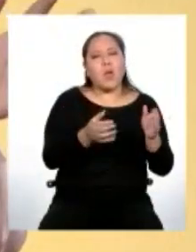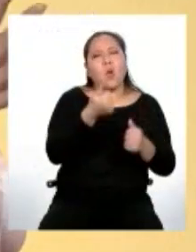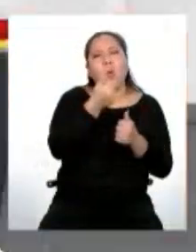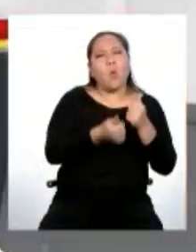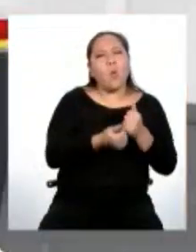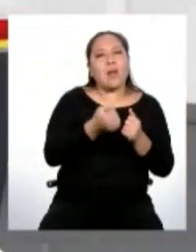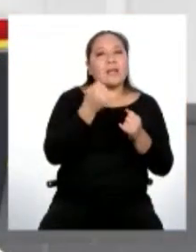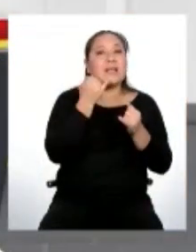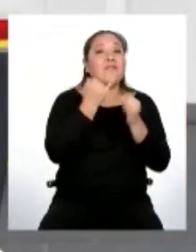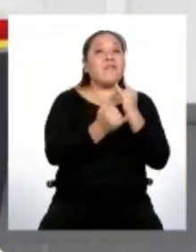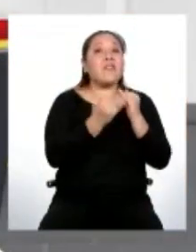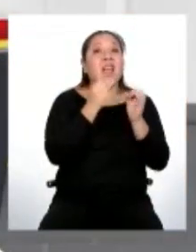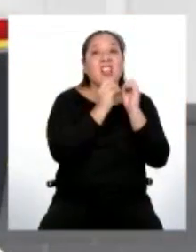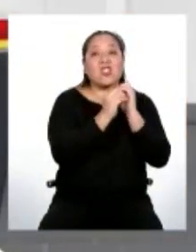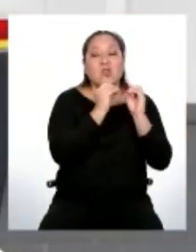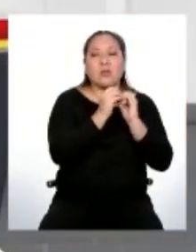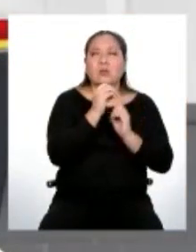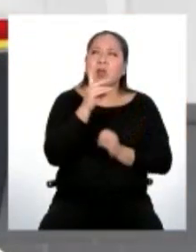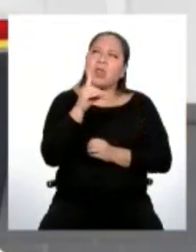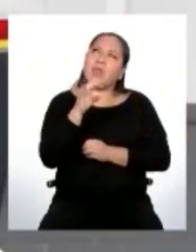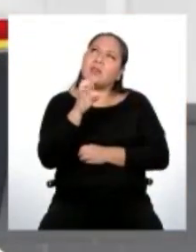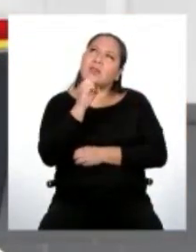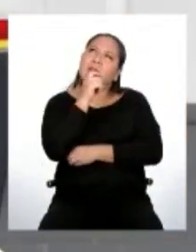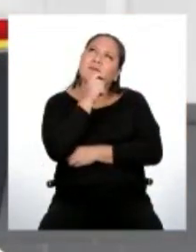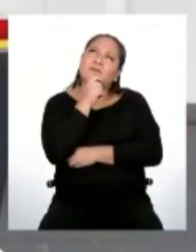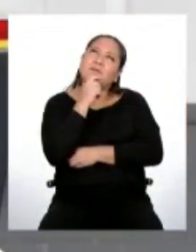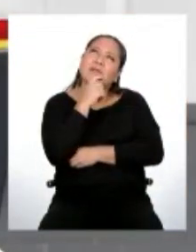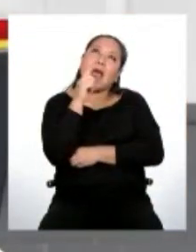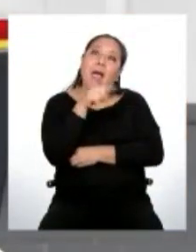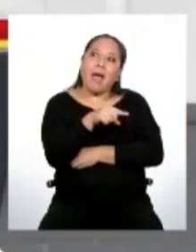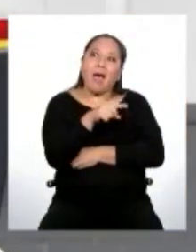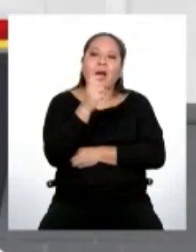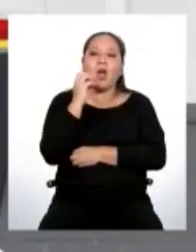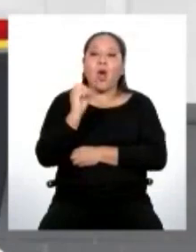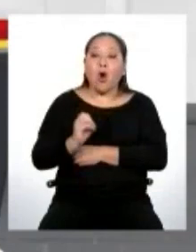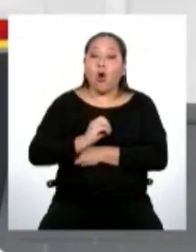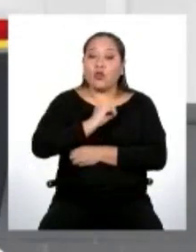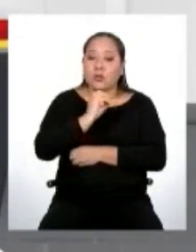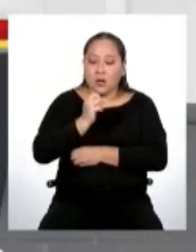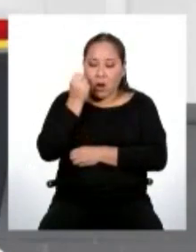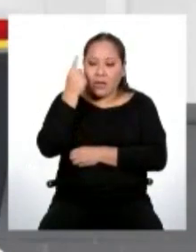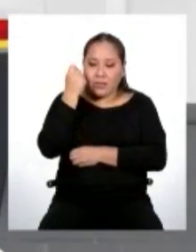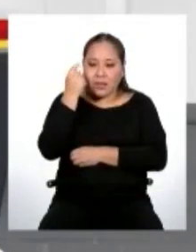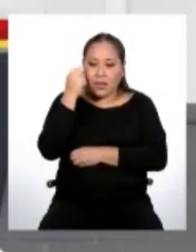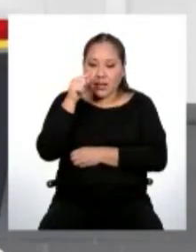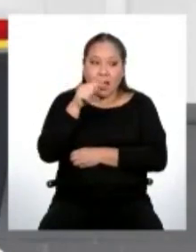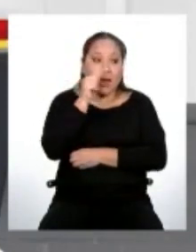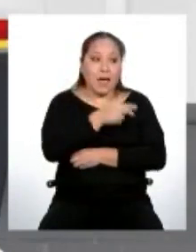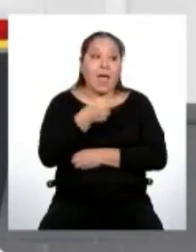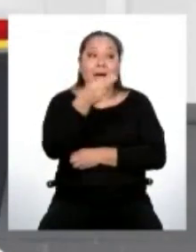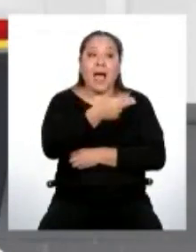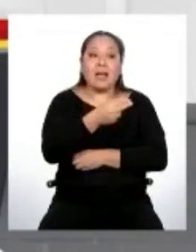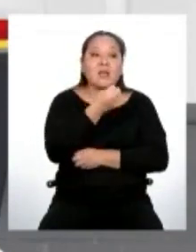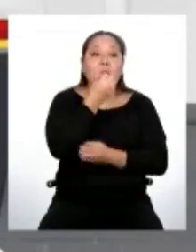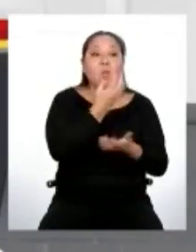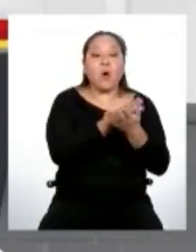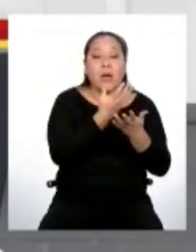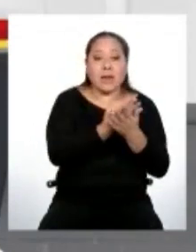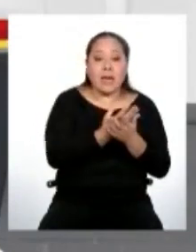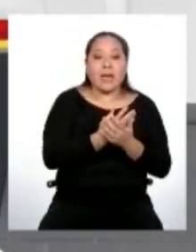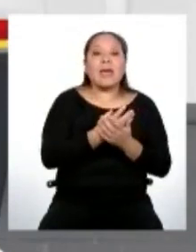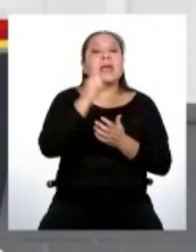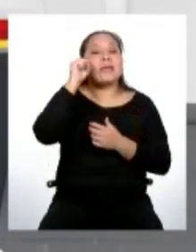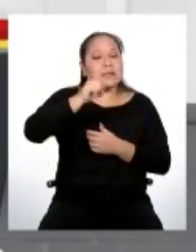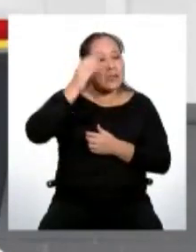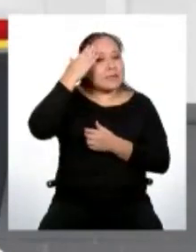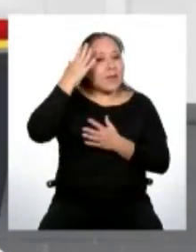desenlace? El desenlace es cuando se da cuenta que Hidrógeno es buena y uniéndose a los